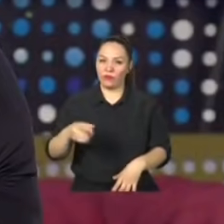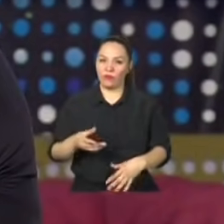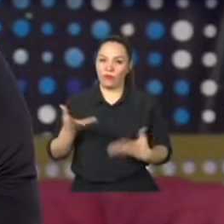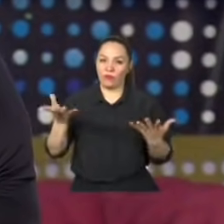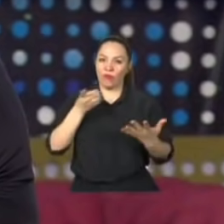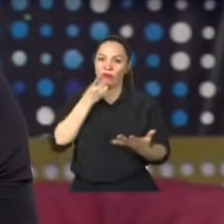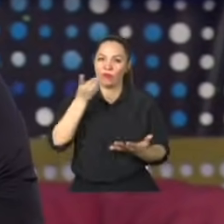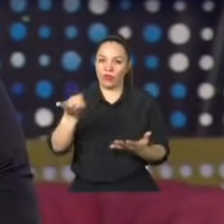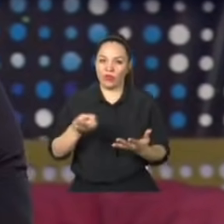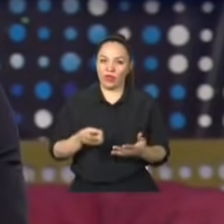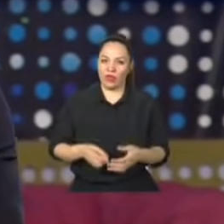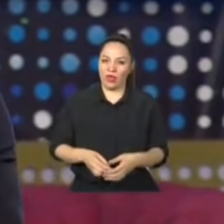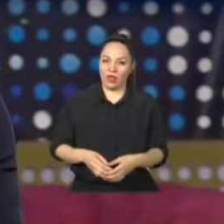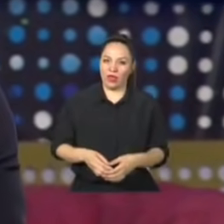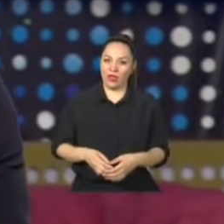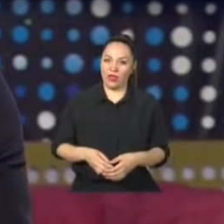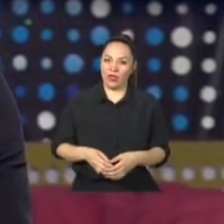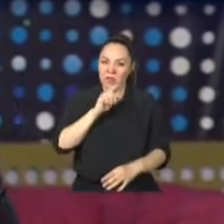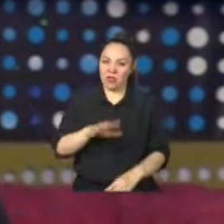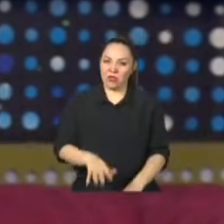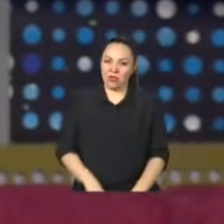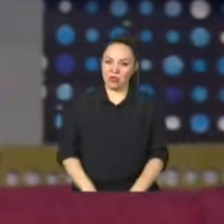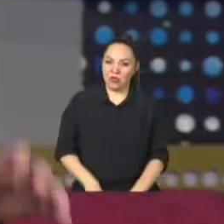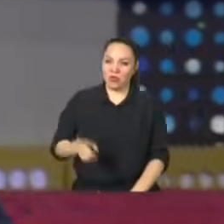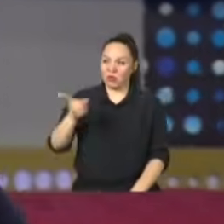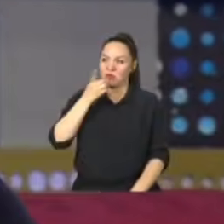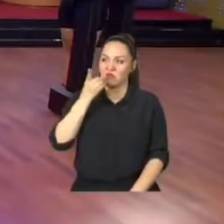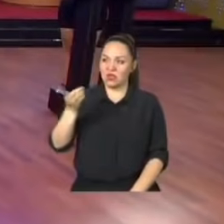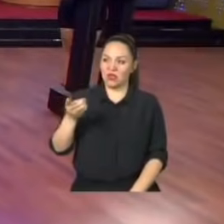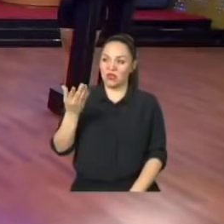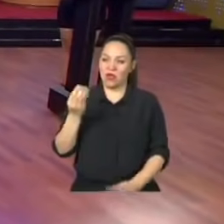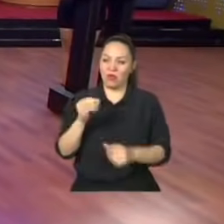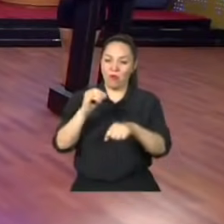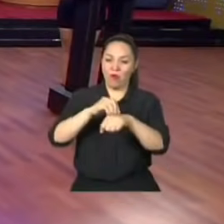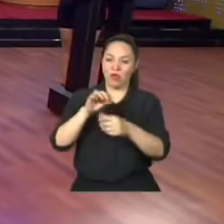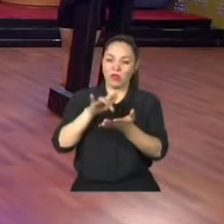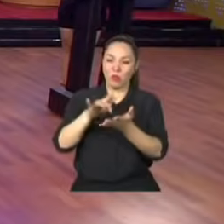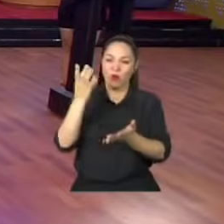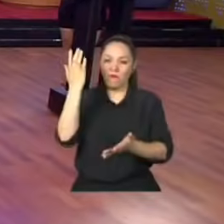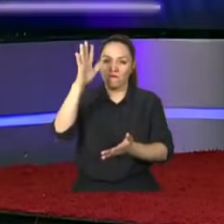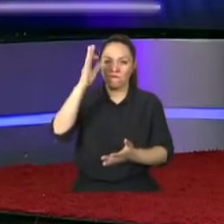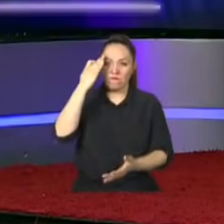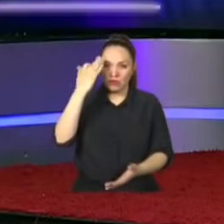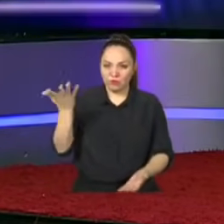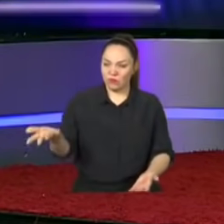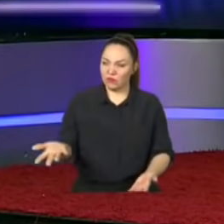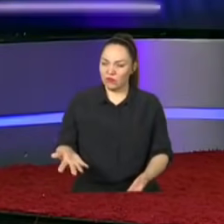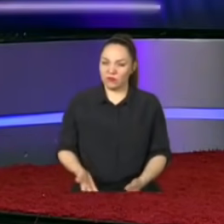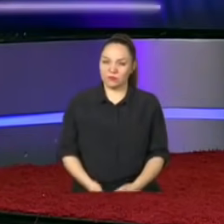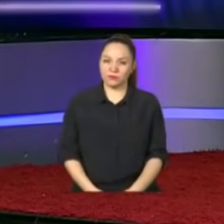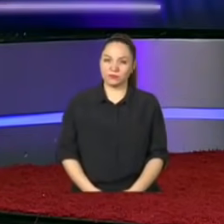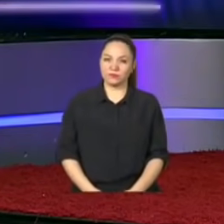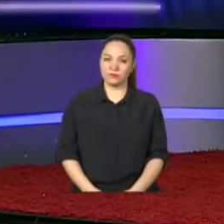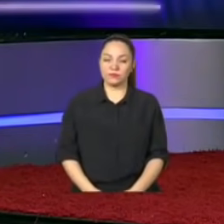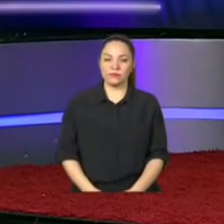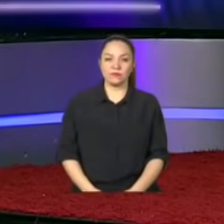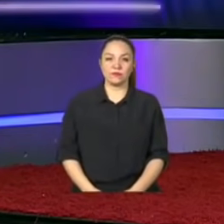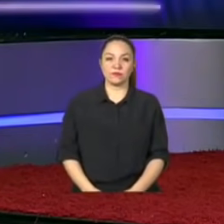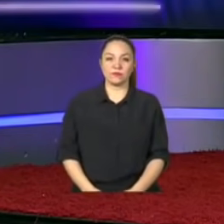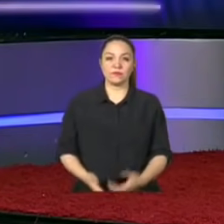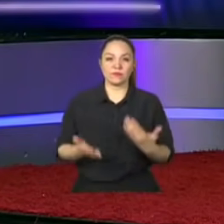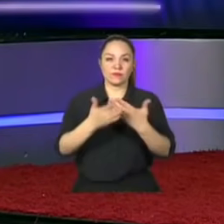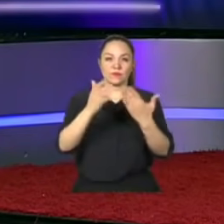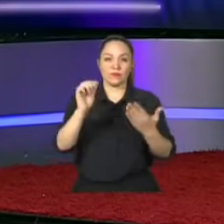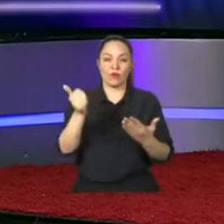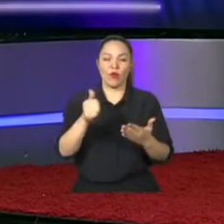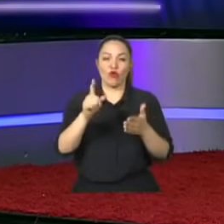lo del taxi y ya perdiste el dinero, a quemar en Facebook. Tiempo. No, conmigo no. La gente. Gracias. Vamos ahora con el partido